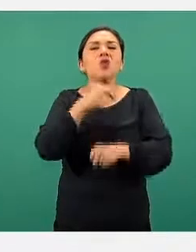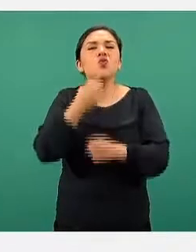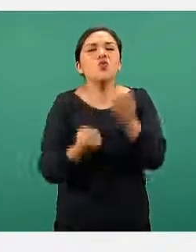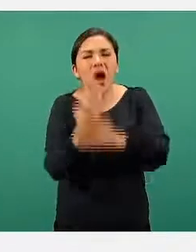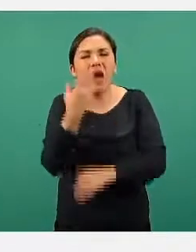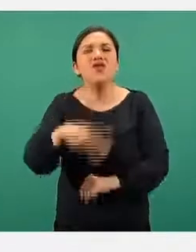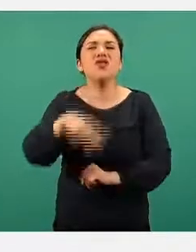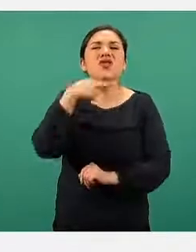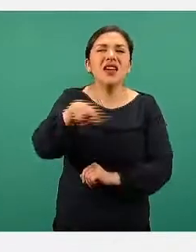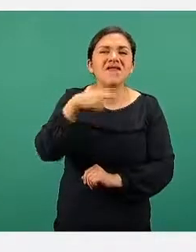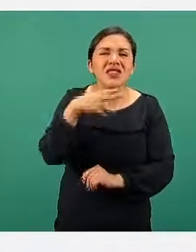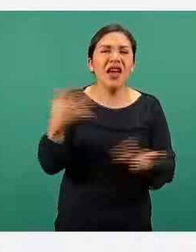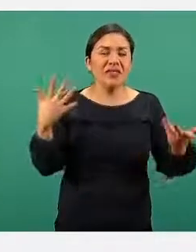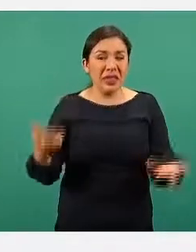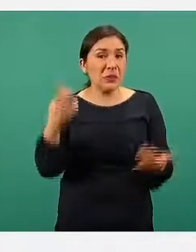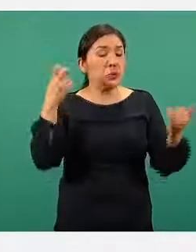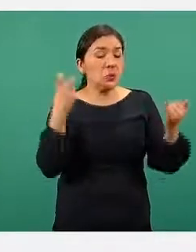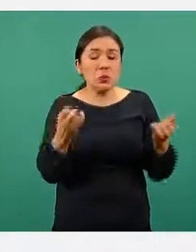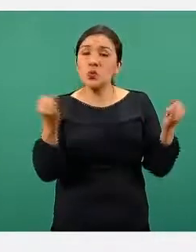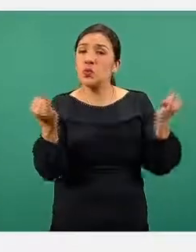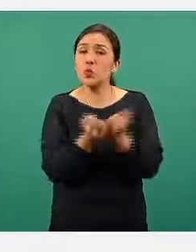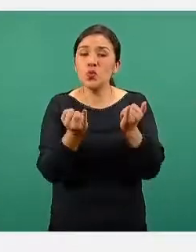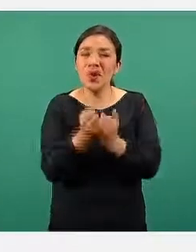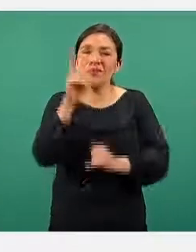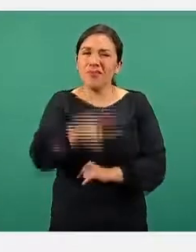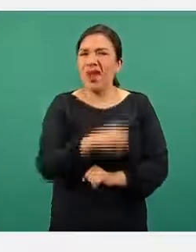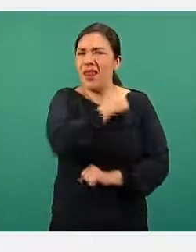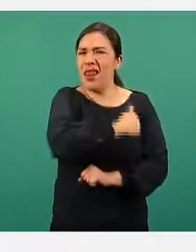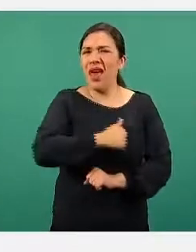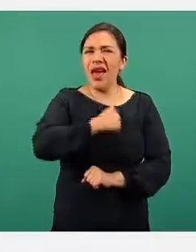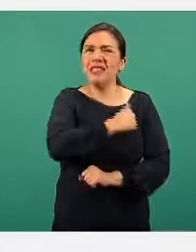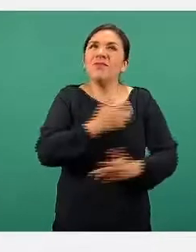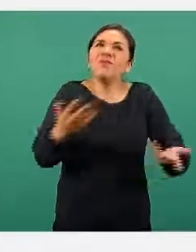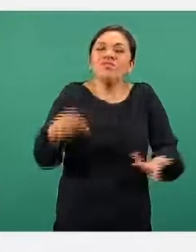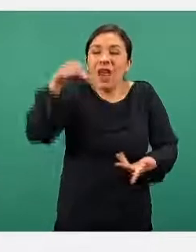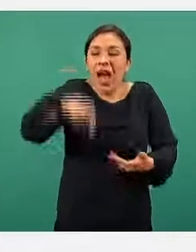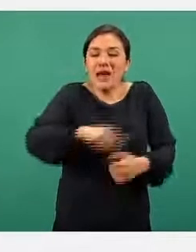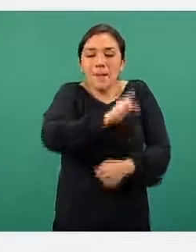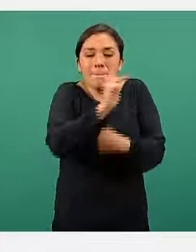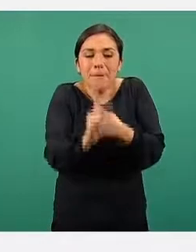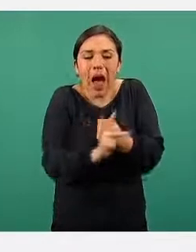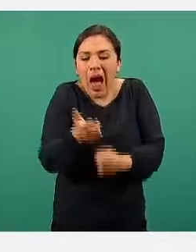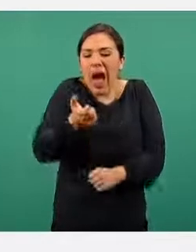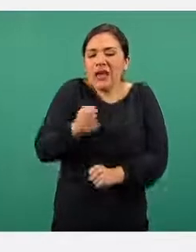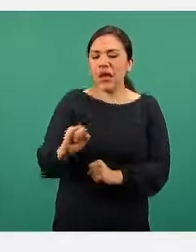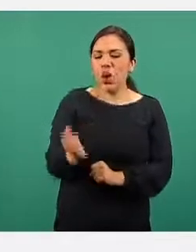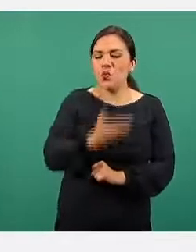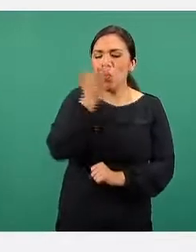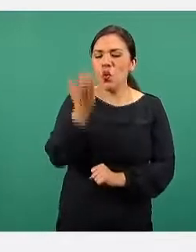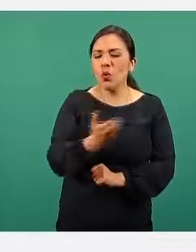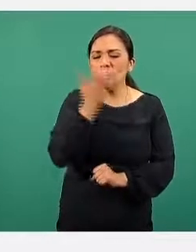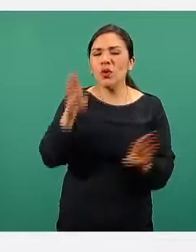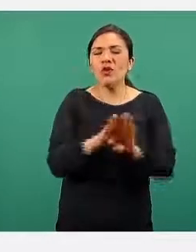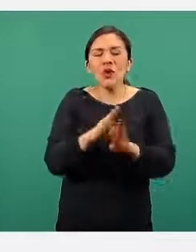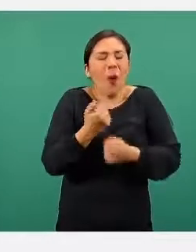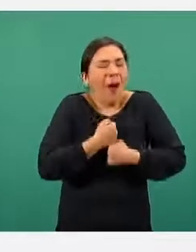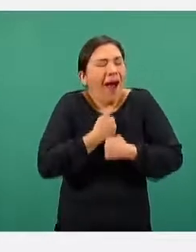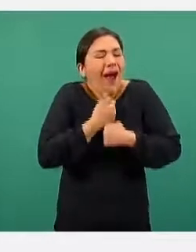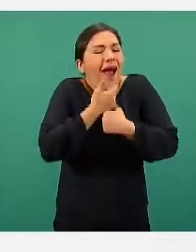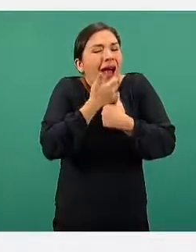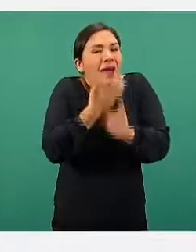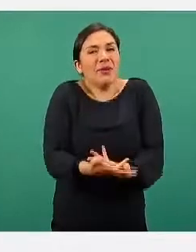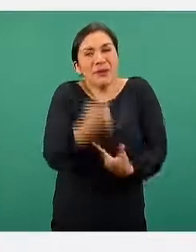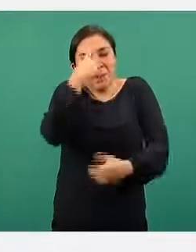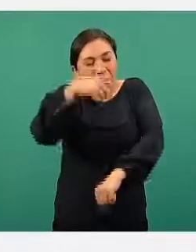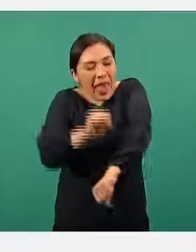Navidad, donde también lamentablemente somos un país y un estado emotivo en